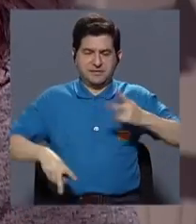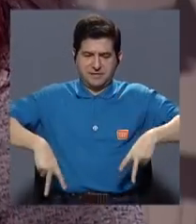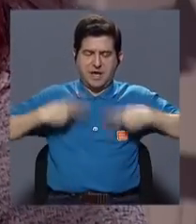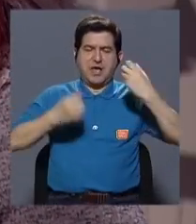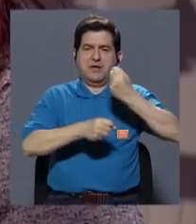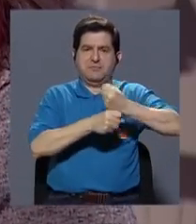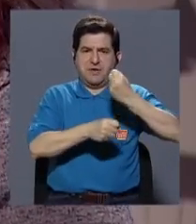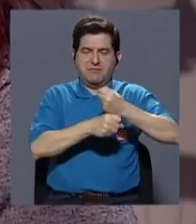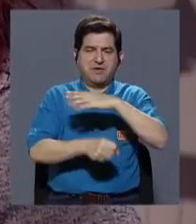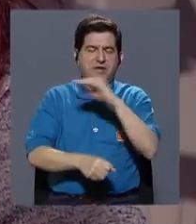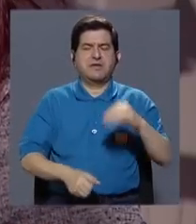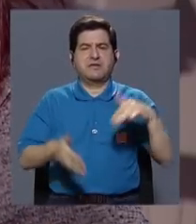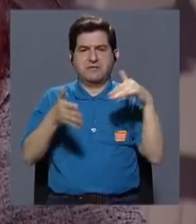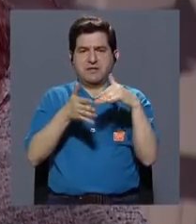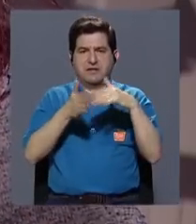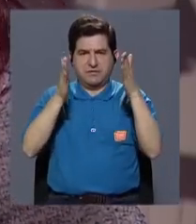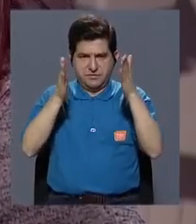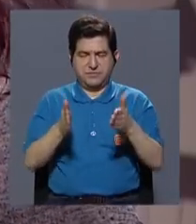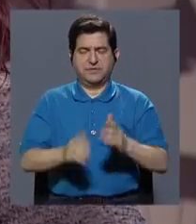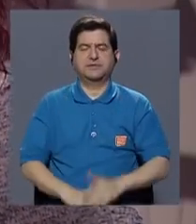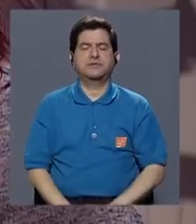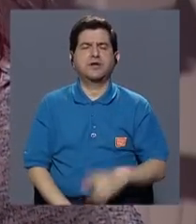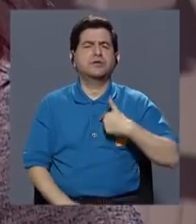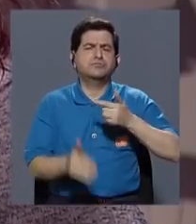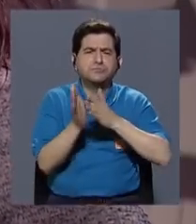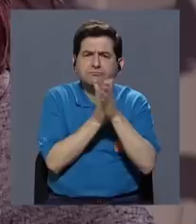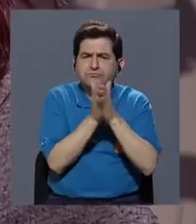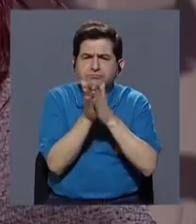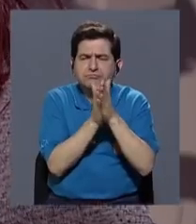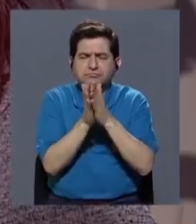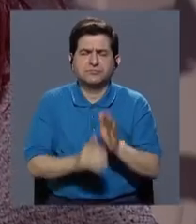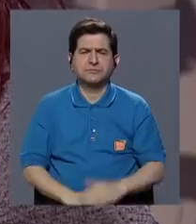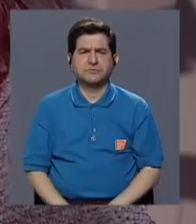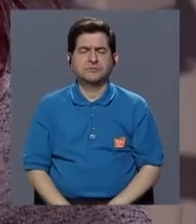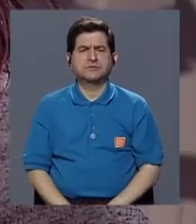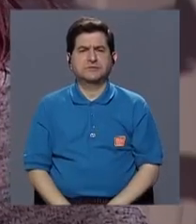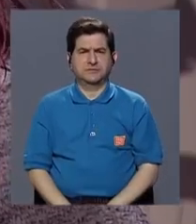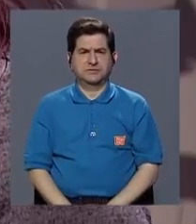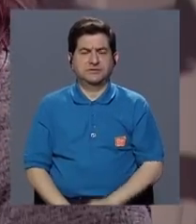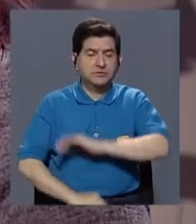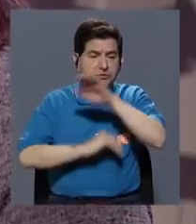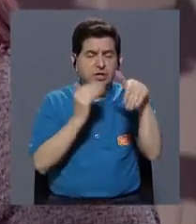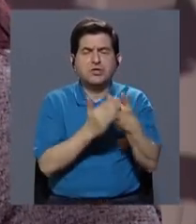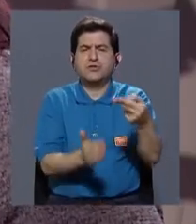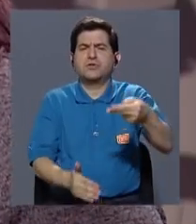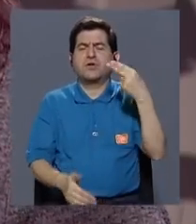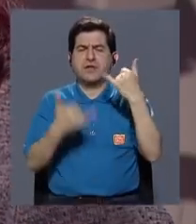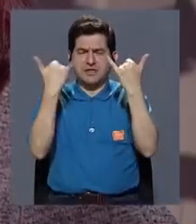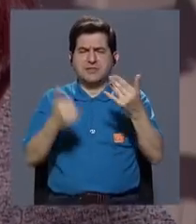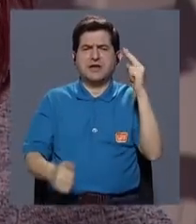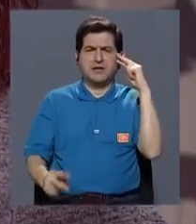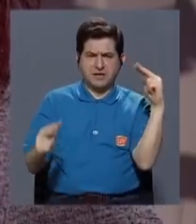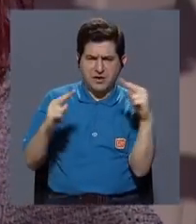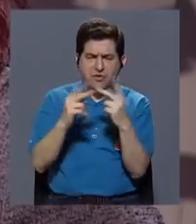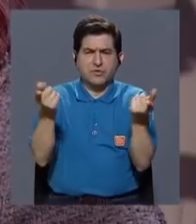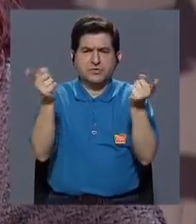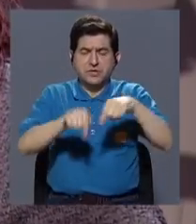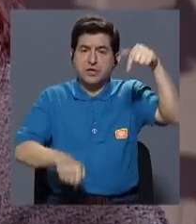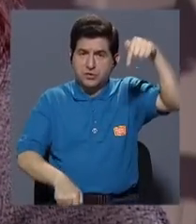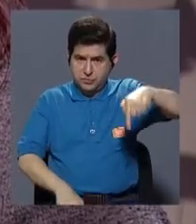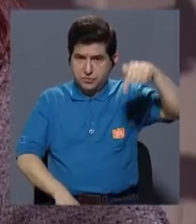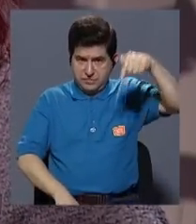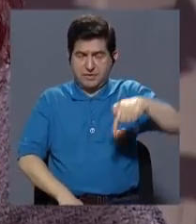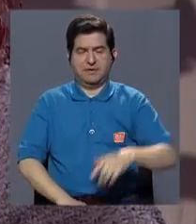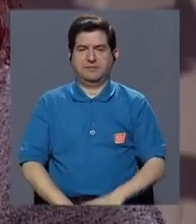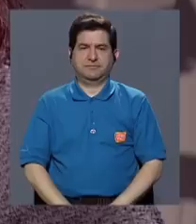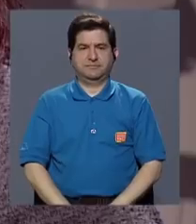mi vida laboral y mi vida estudiantil y tal y aproveché para sacar todas esas historias que ya había conocido lo que pasa acá